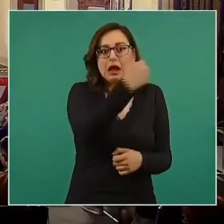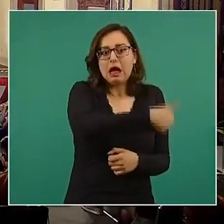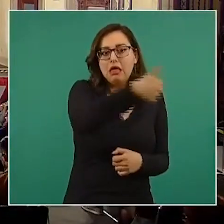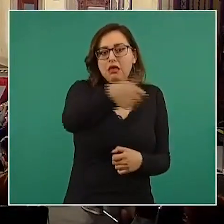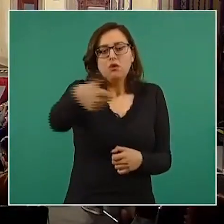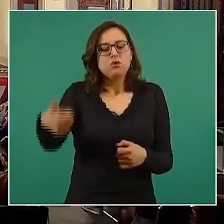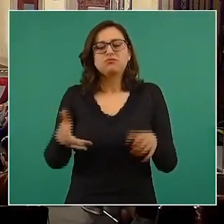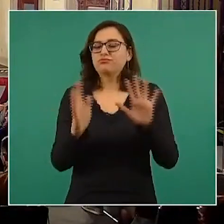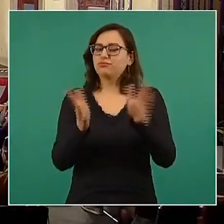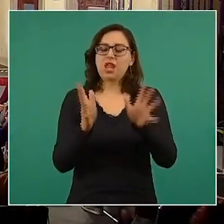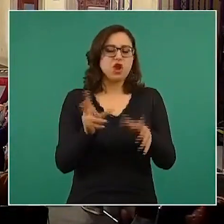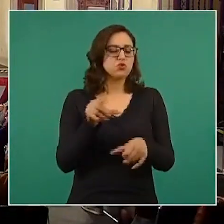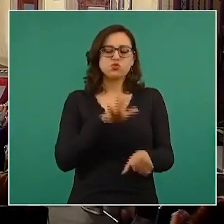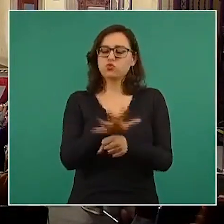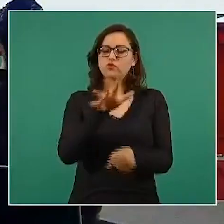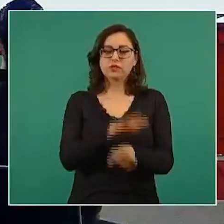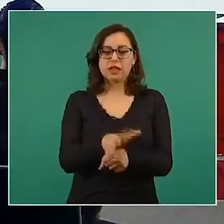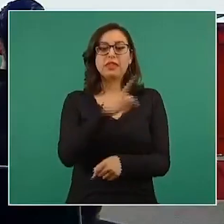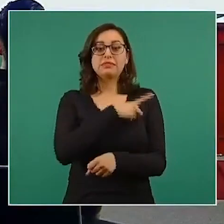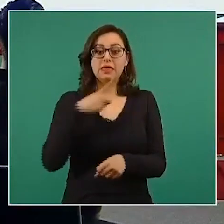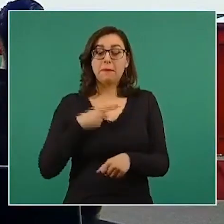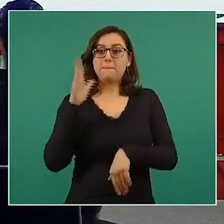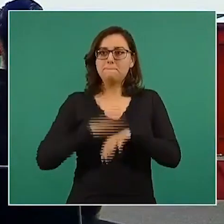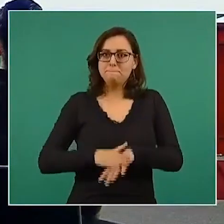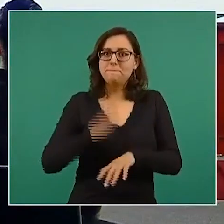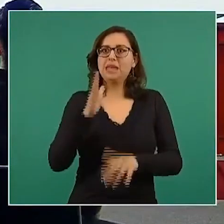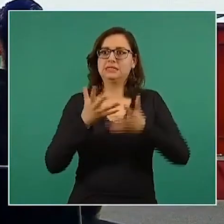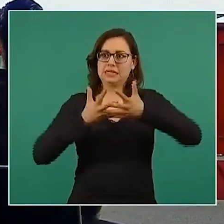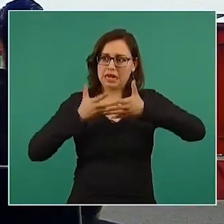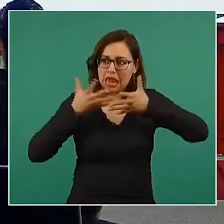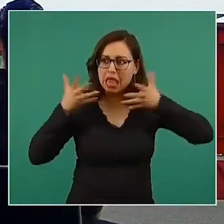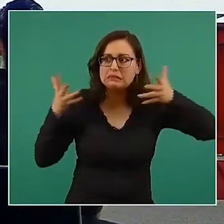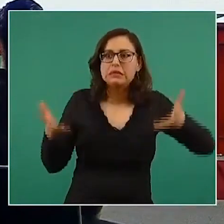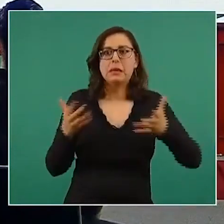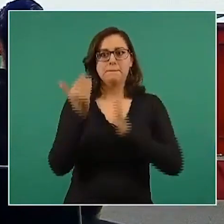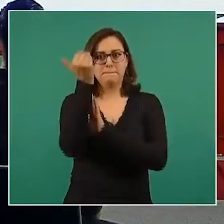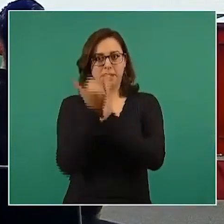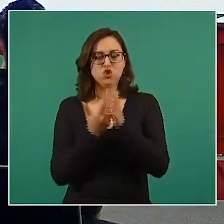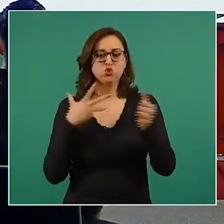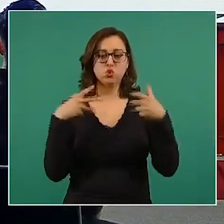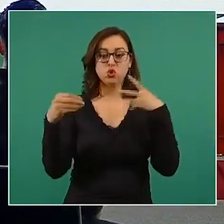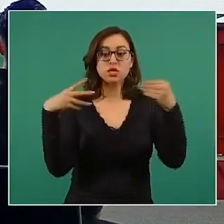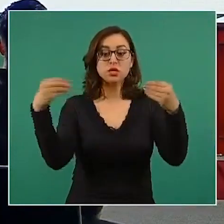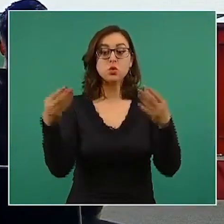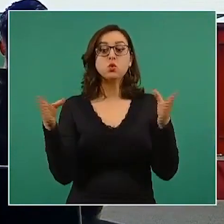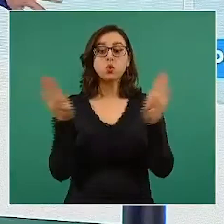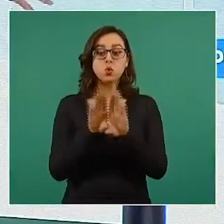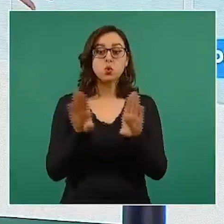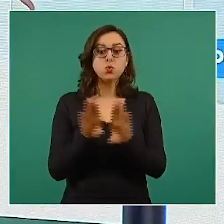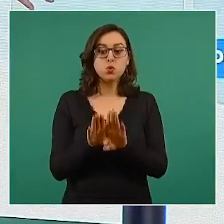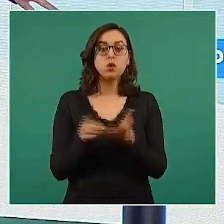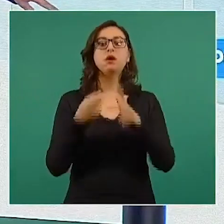de manera muy temprana con medidas masivas dónde está la mitigación. En el caso de México, eso lo